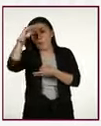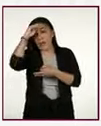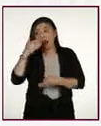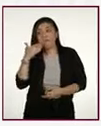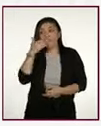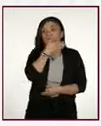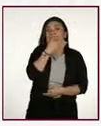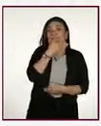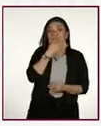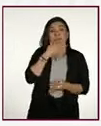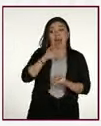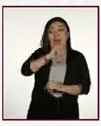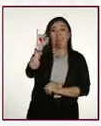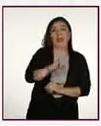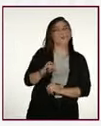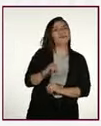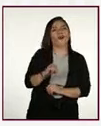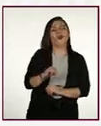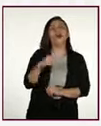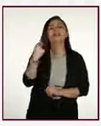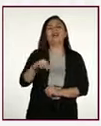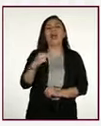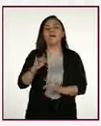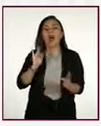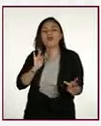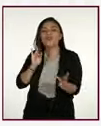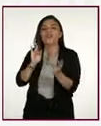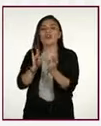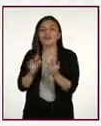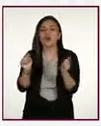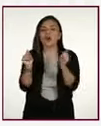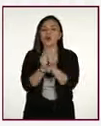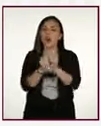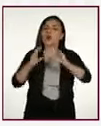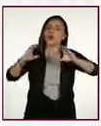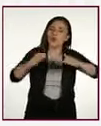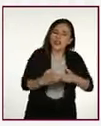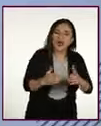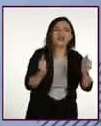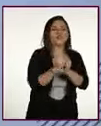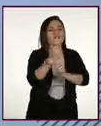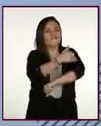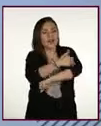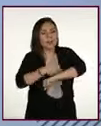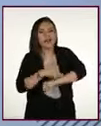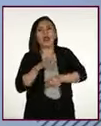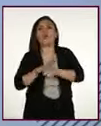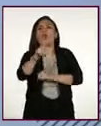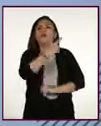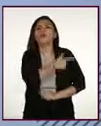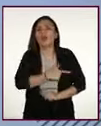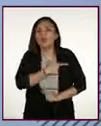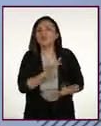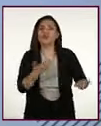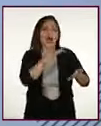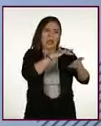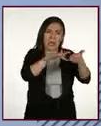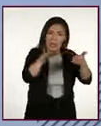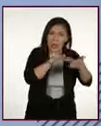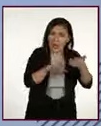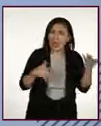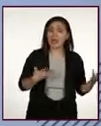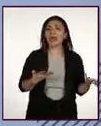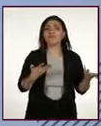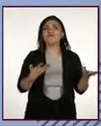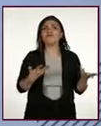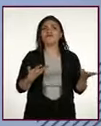es conexión. Conexión con la comunidad, con la familia, con lo que te gusta, con la lectura, con,